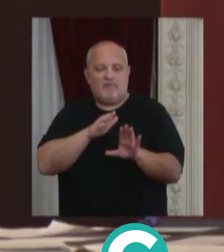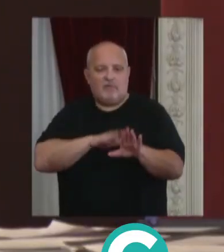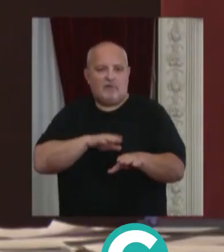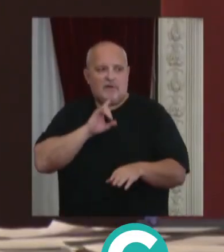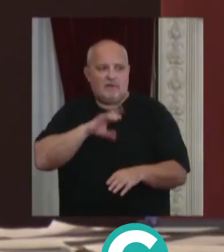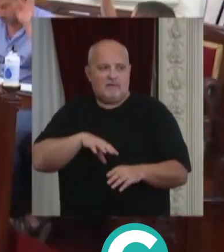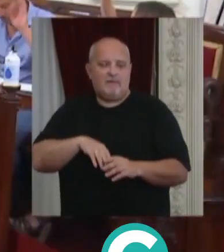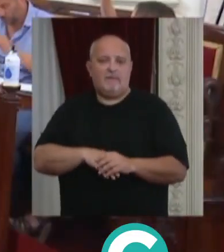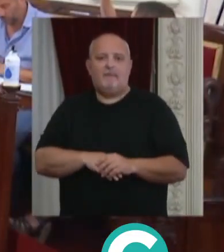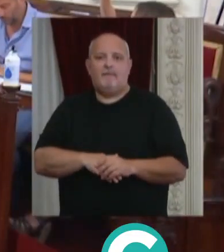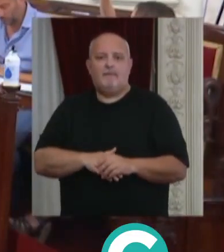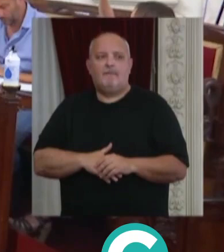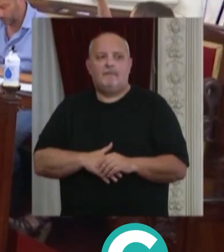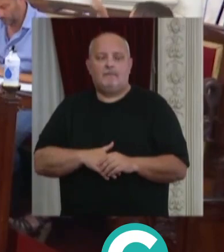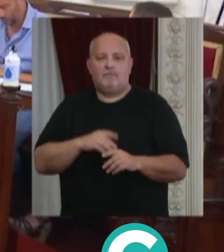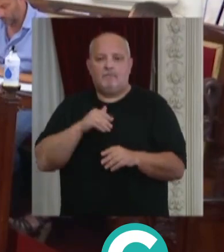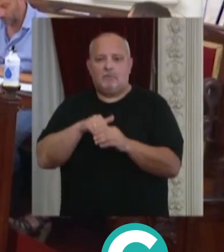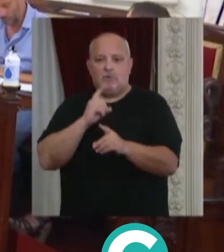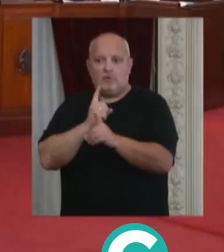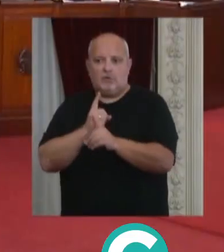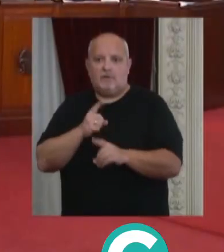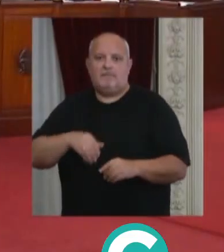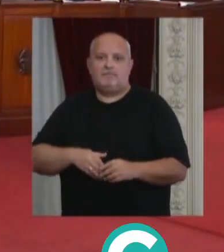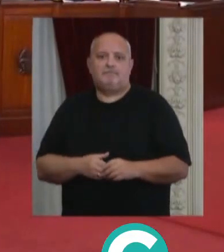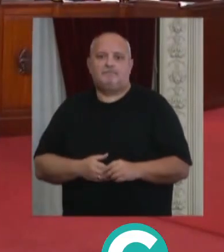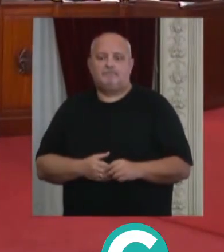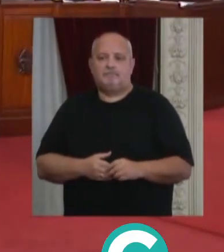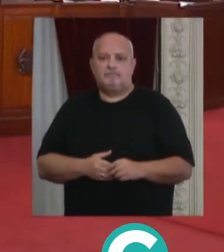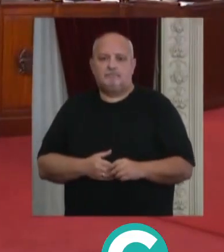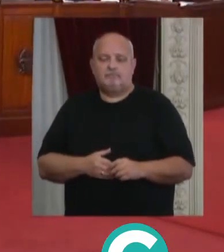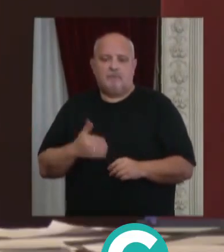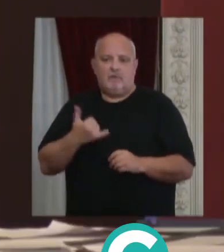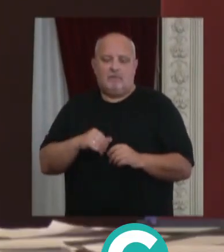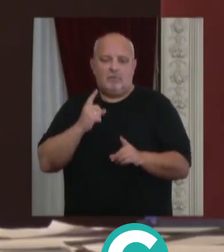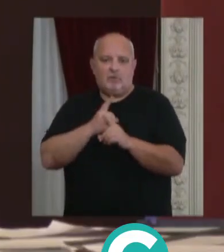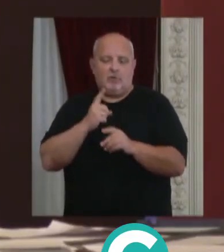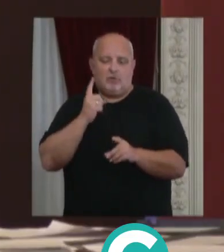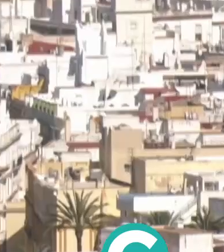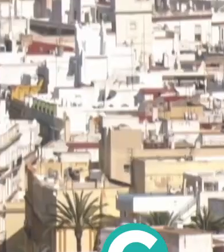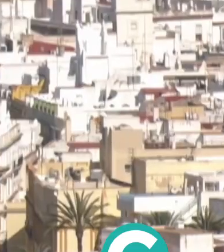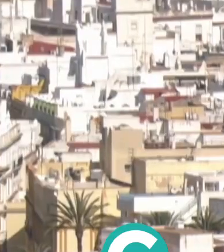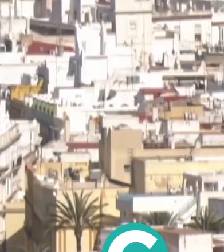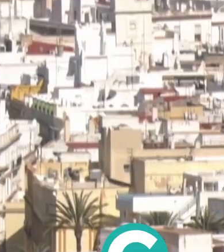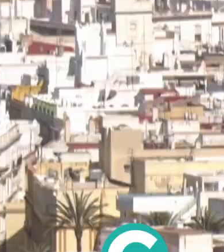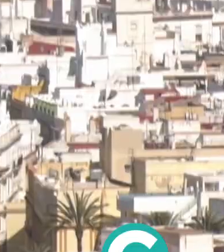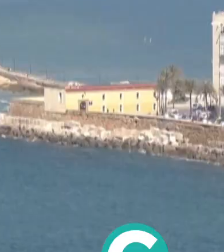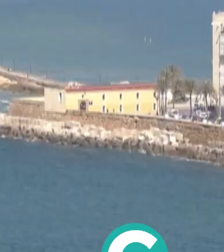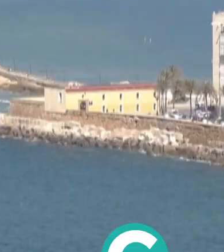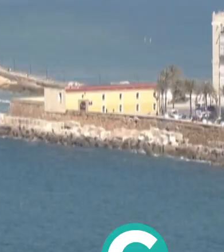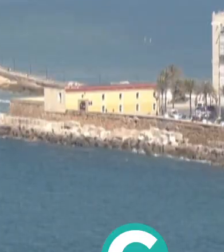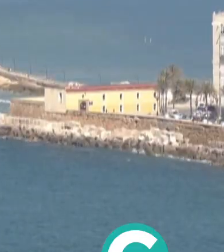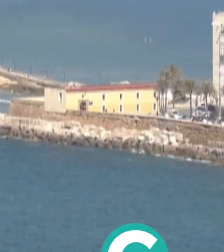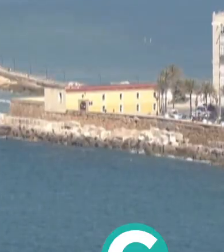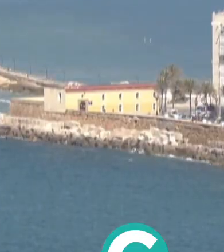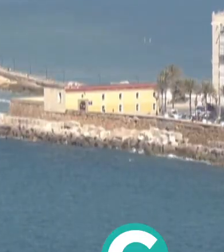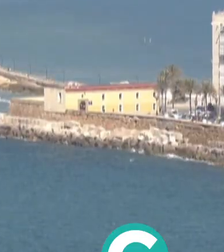esta sesión extraordinaria, por celebrarse durante la campaña electoral de las europeas, se ha debatido también en torno a la tasa turística, en la que el